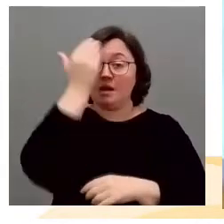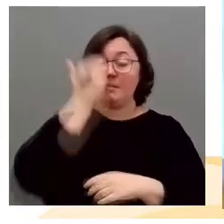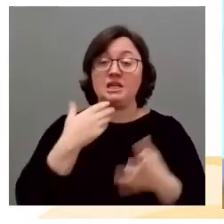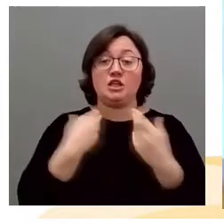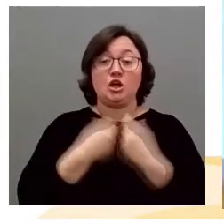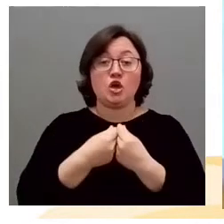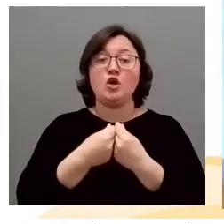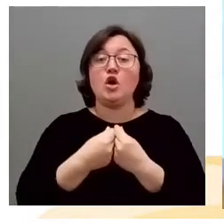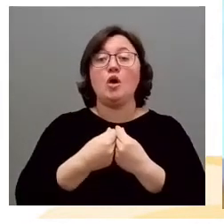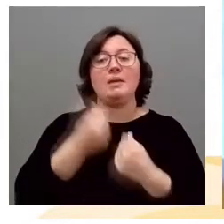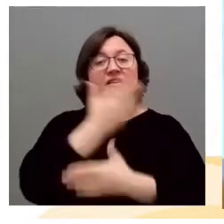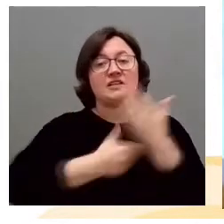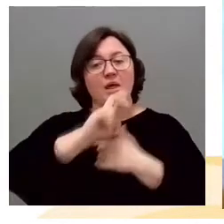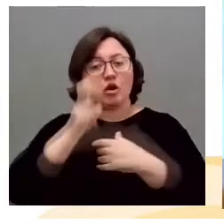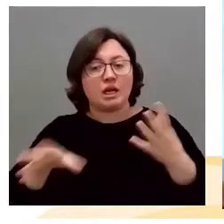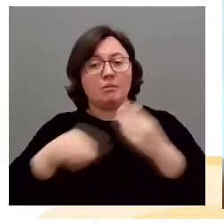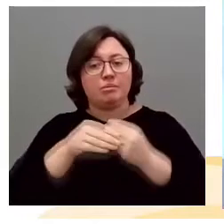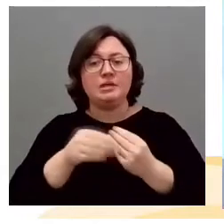otras discapacidades afines.